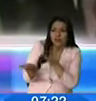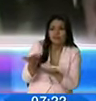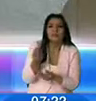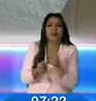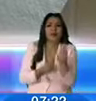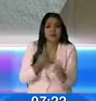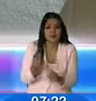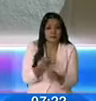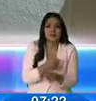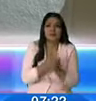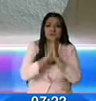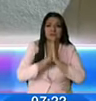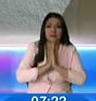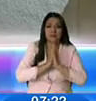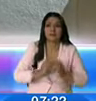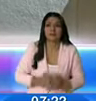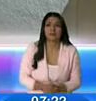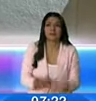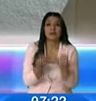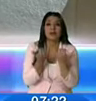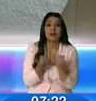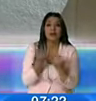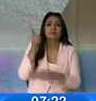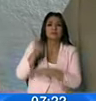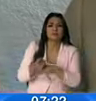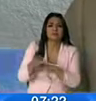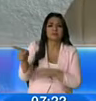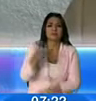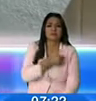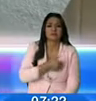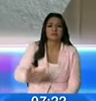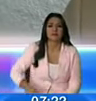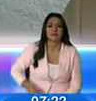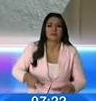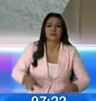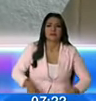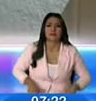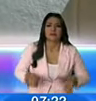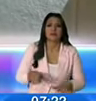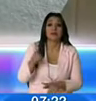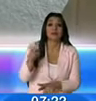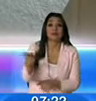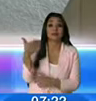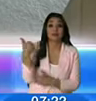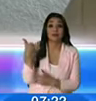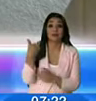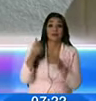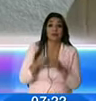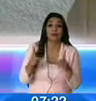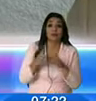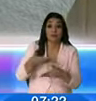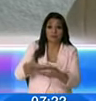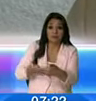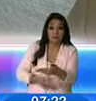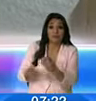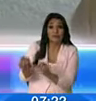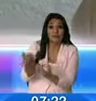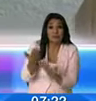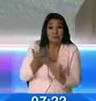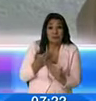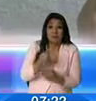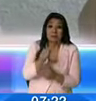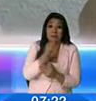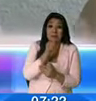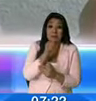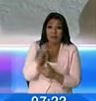con vida. Solicitamos al presidente de la República para que nos entregue, se desclasifique